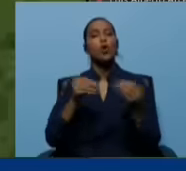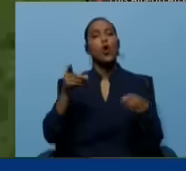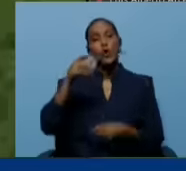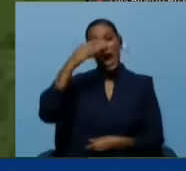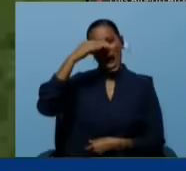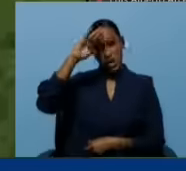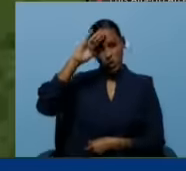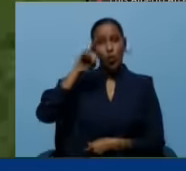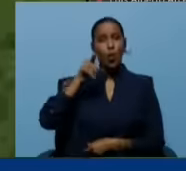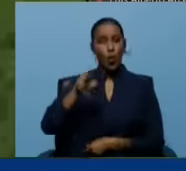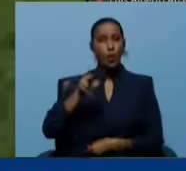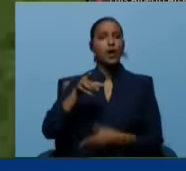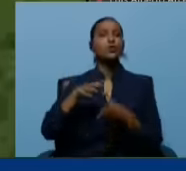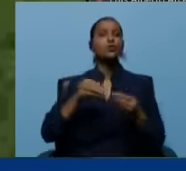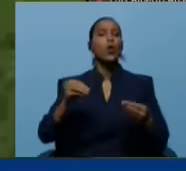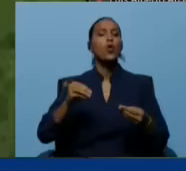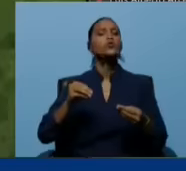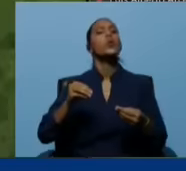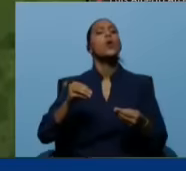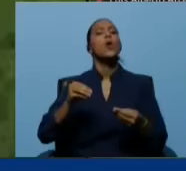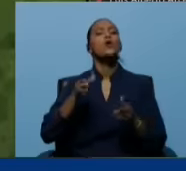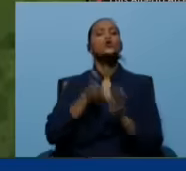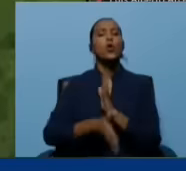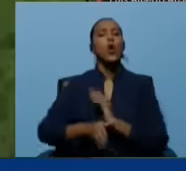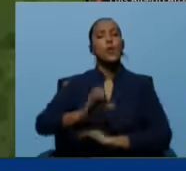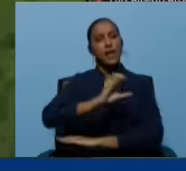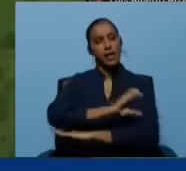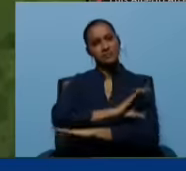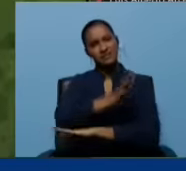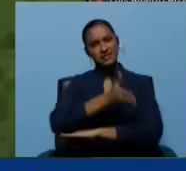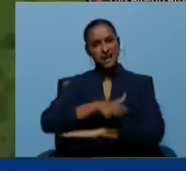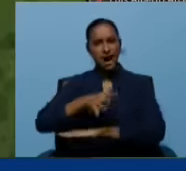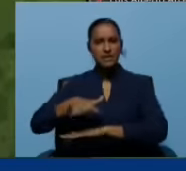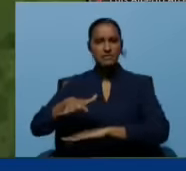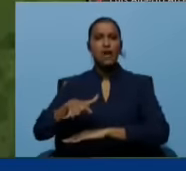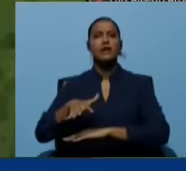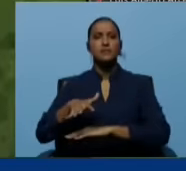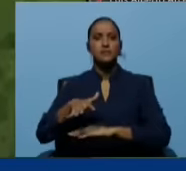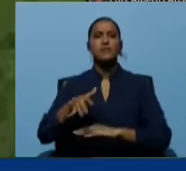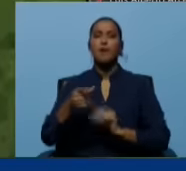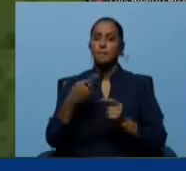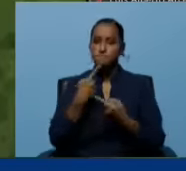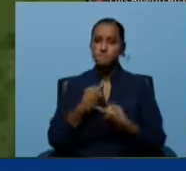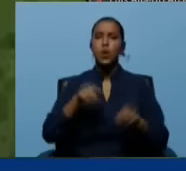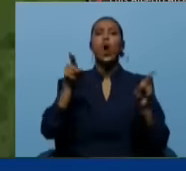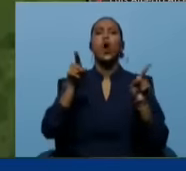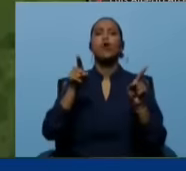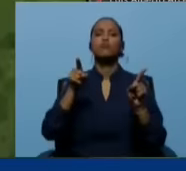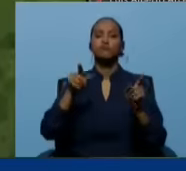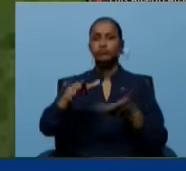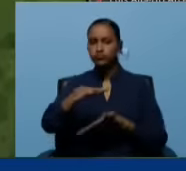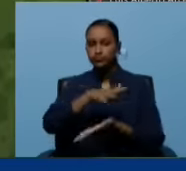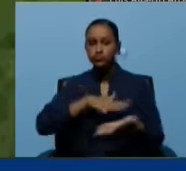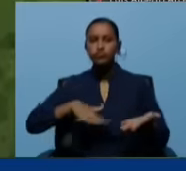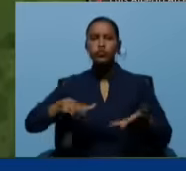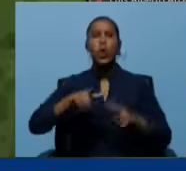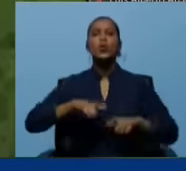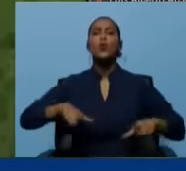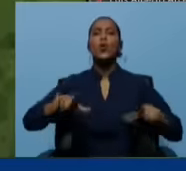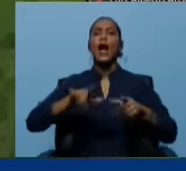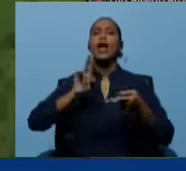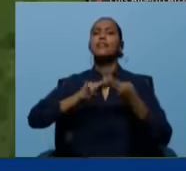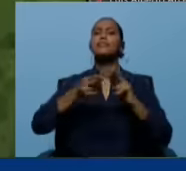CELAC adoptaron la proclama de América Latina y el Caribe como zona de paz. Ninguna fuerza imperial